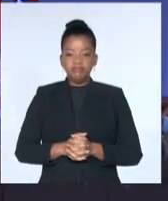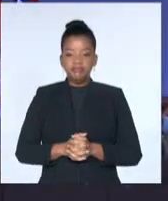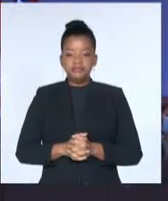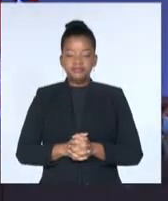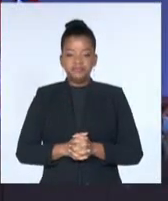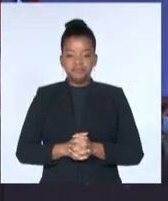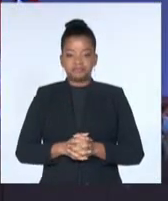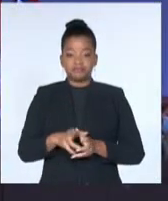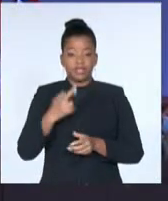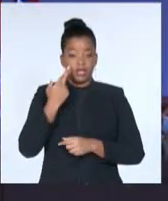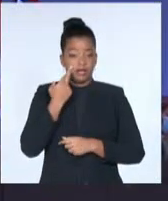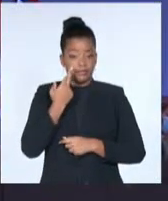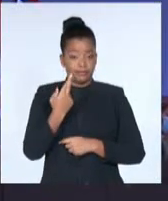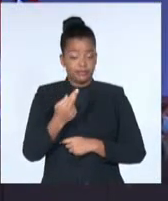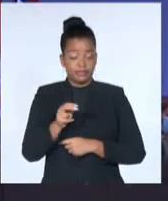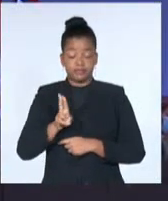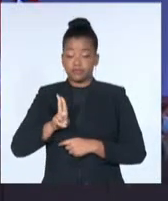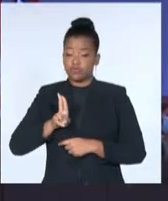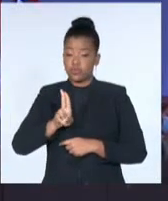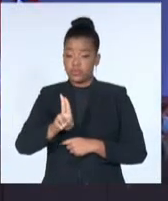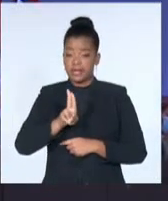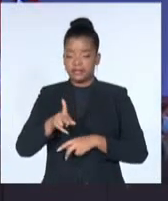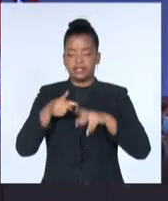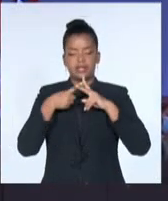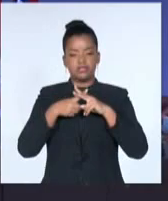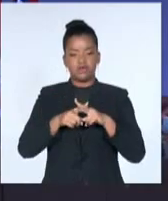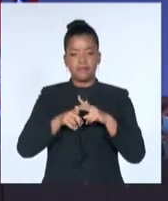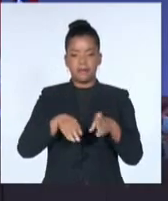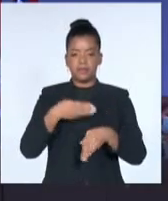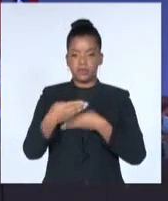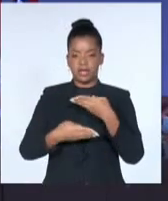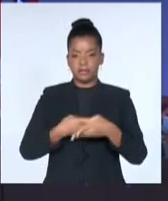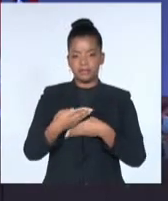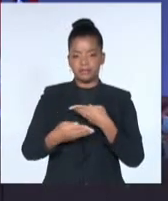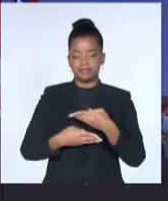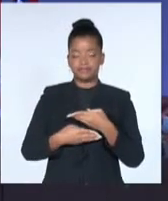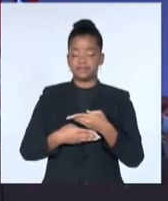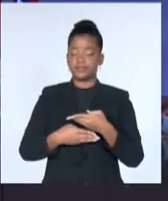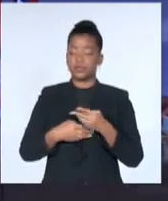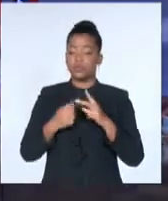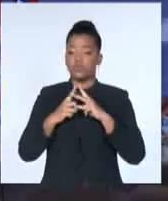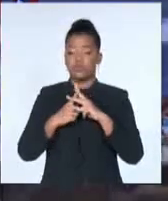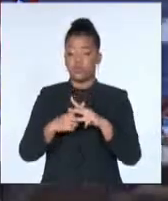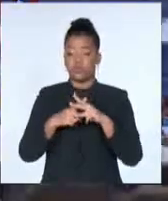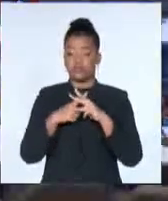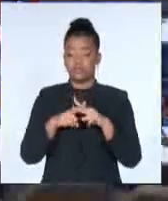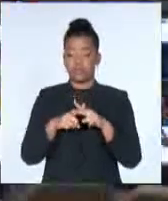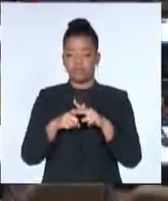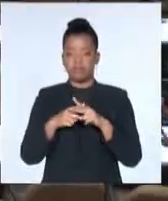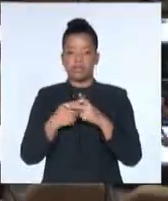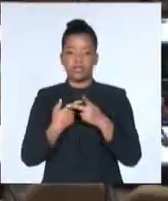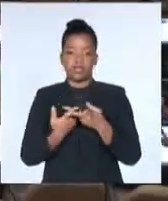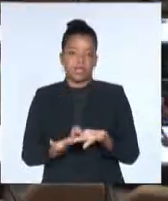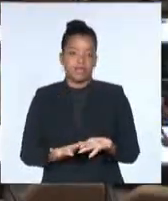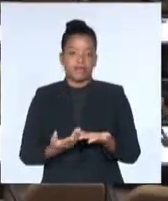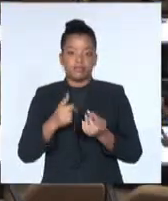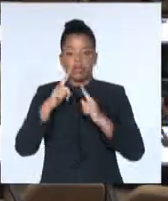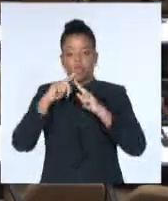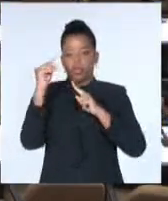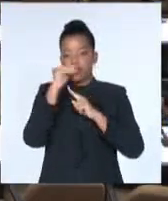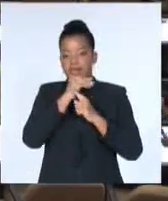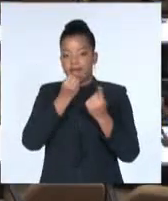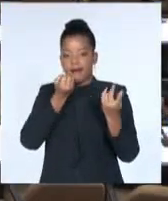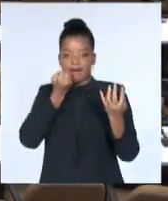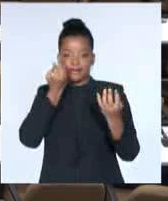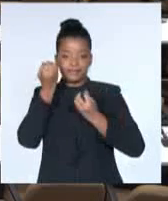Reconocer la urgencia de estos problemas y aplicar soluciones apoyadas en la tecnología y la innovación allanará